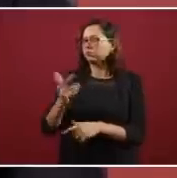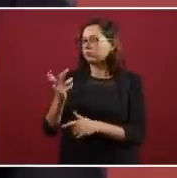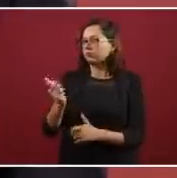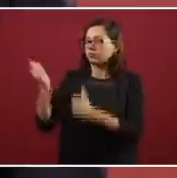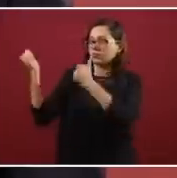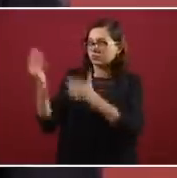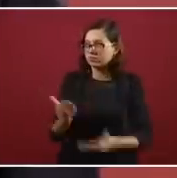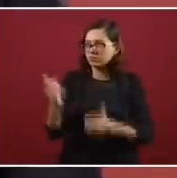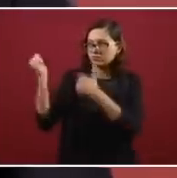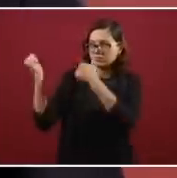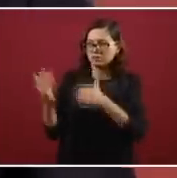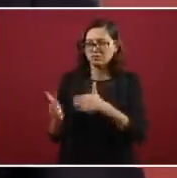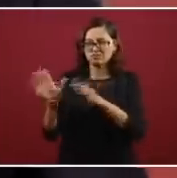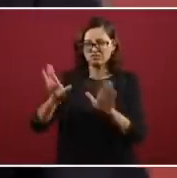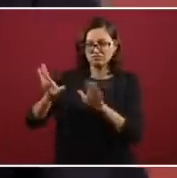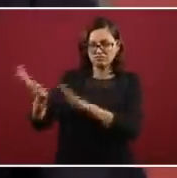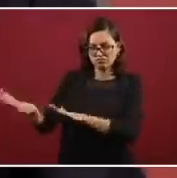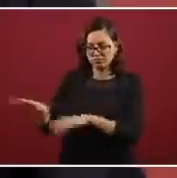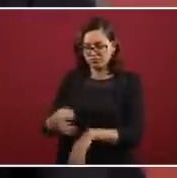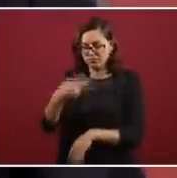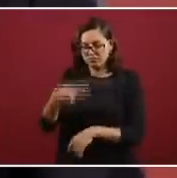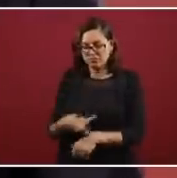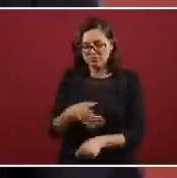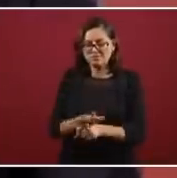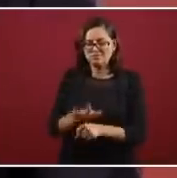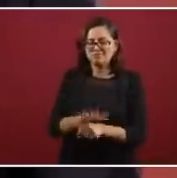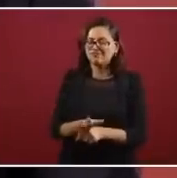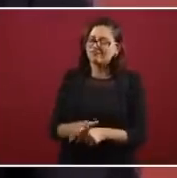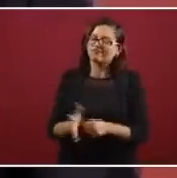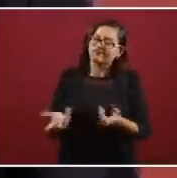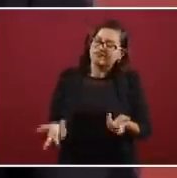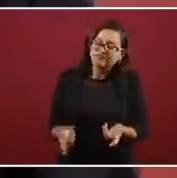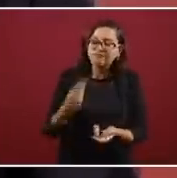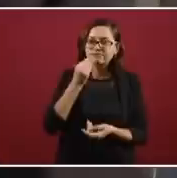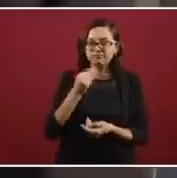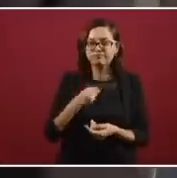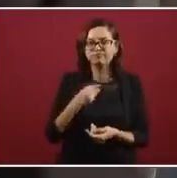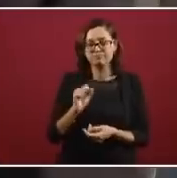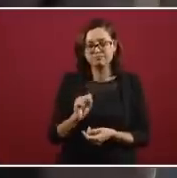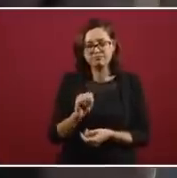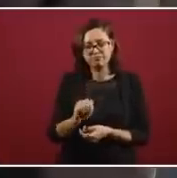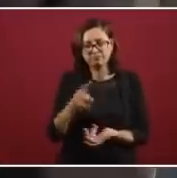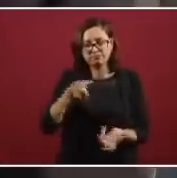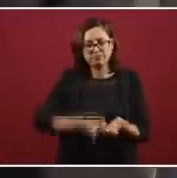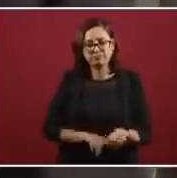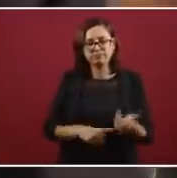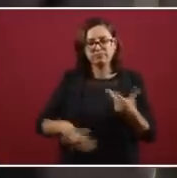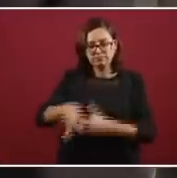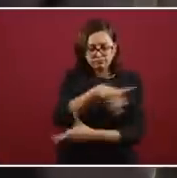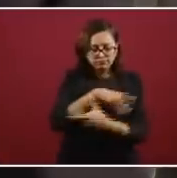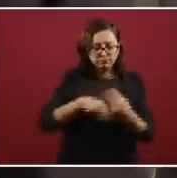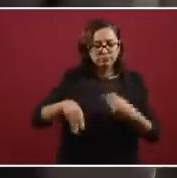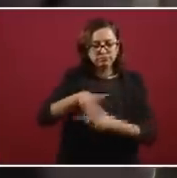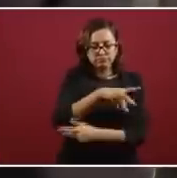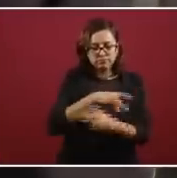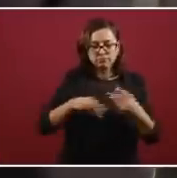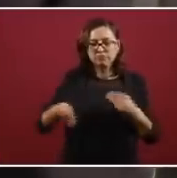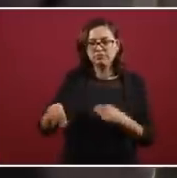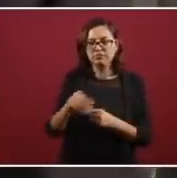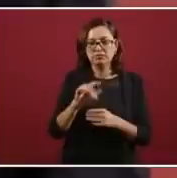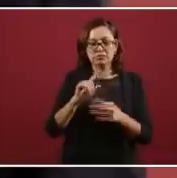sí a fortalecer el mercado interno. Y el cuarto